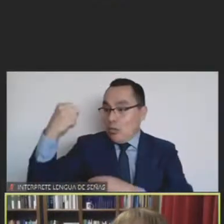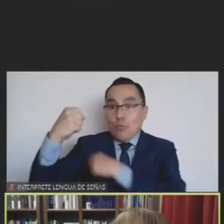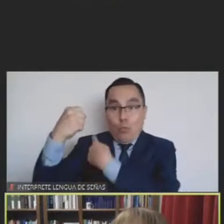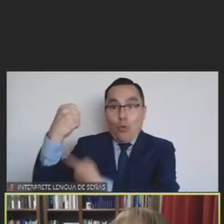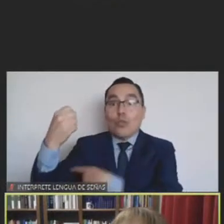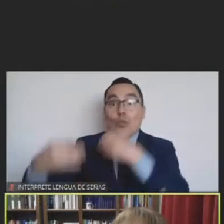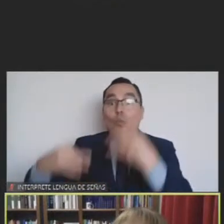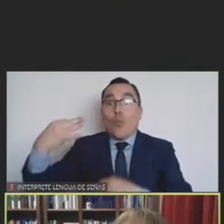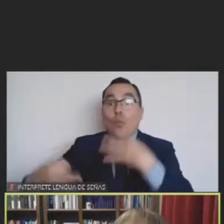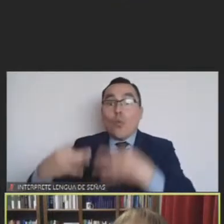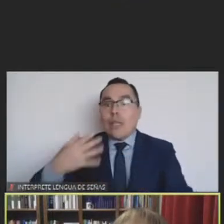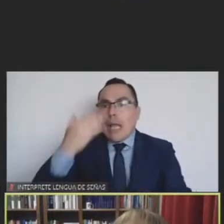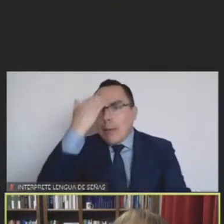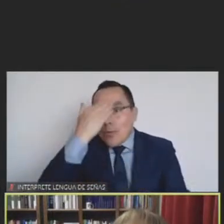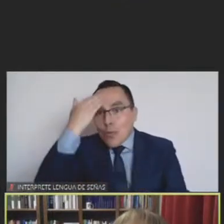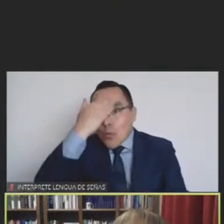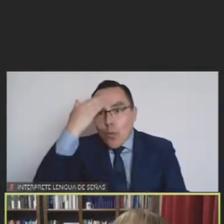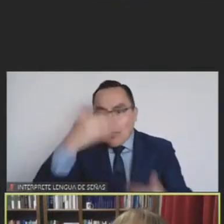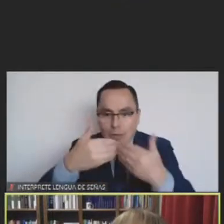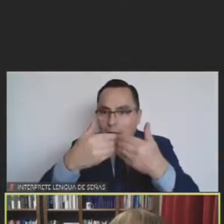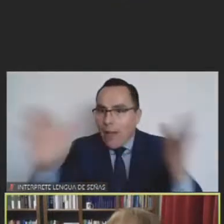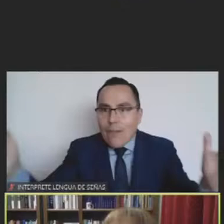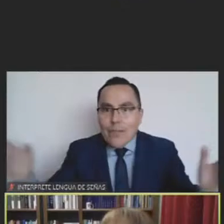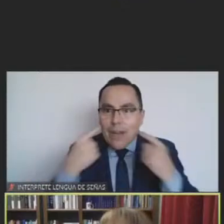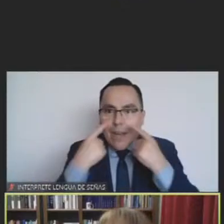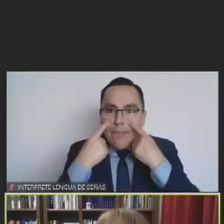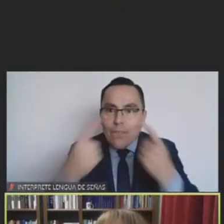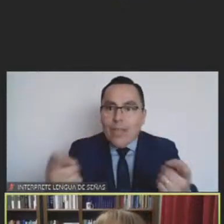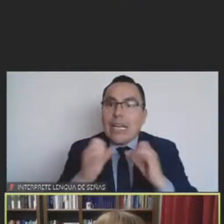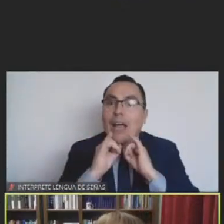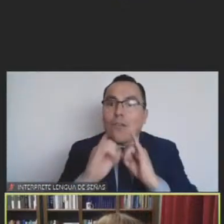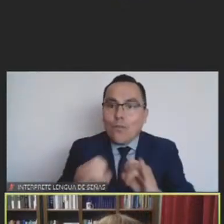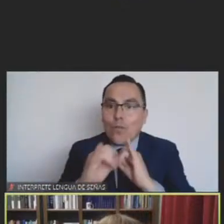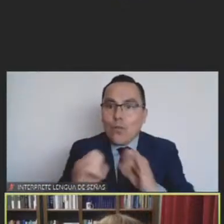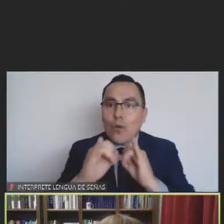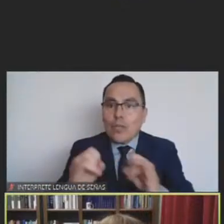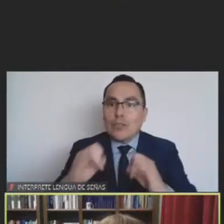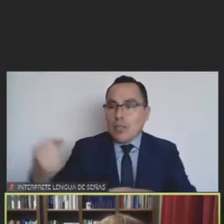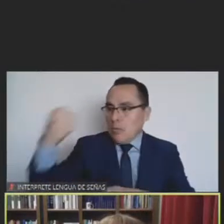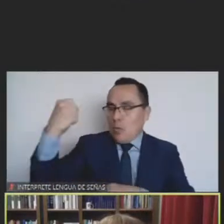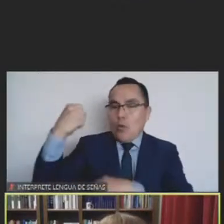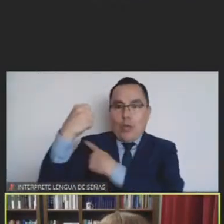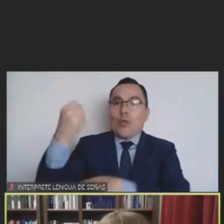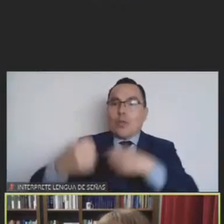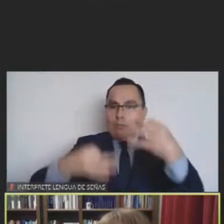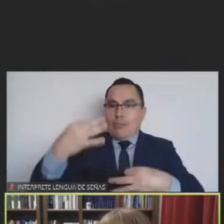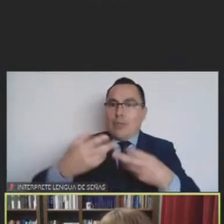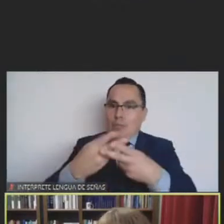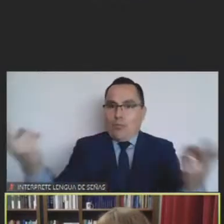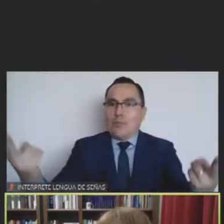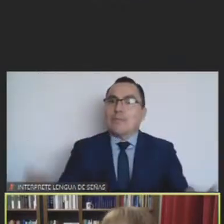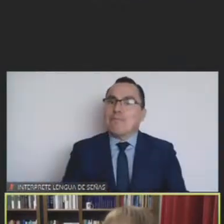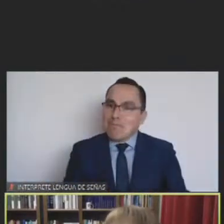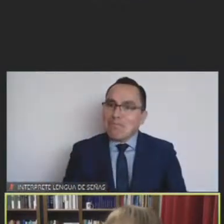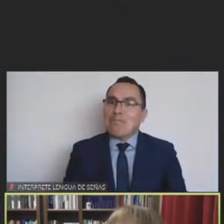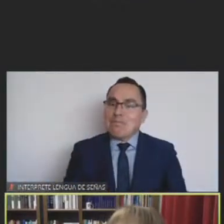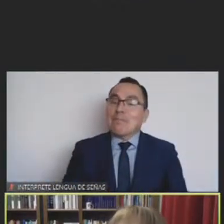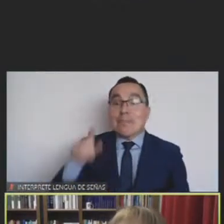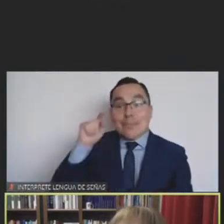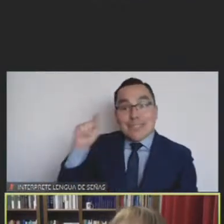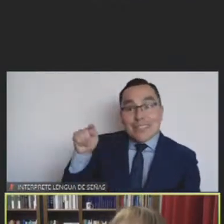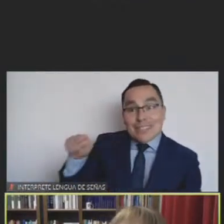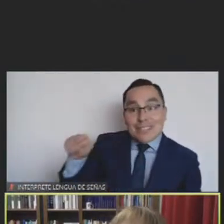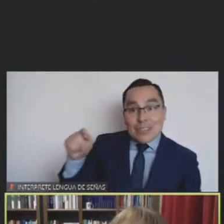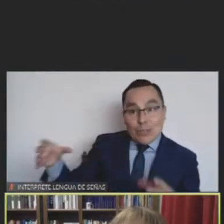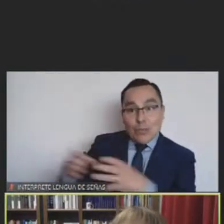ha preocupado de abrir desde este punto de vista la información del propio Poder Judicial al público. Y esto, relacionémoslos también